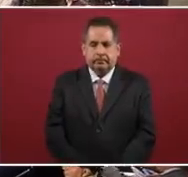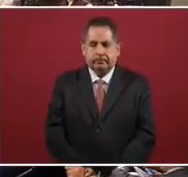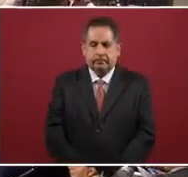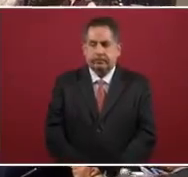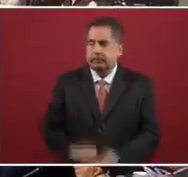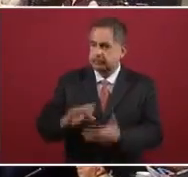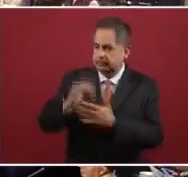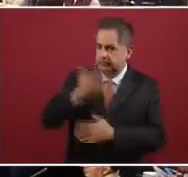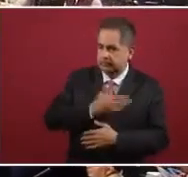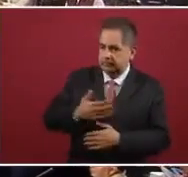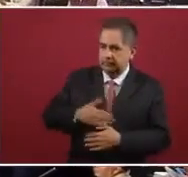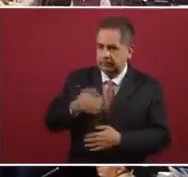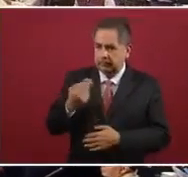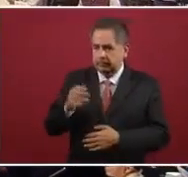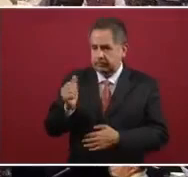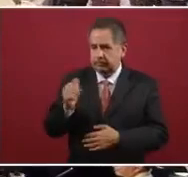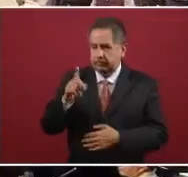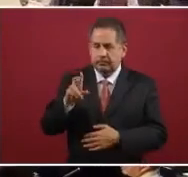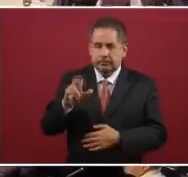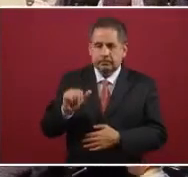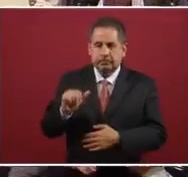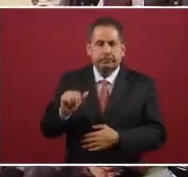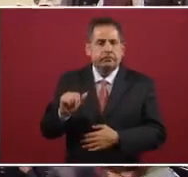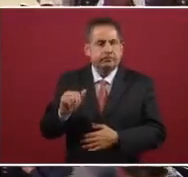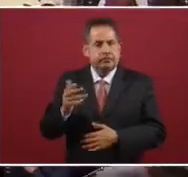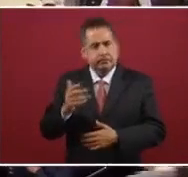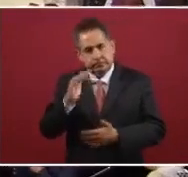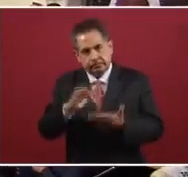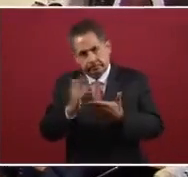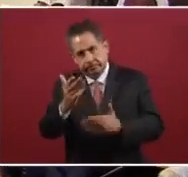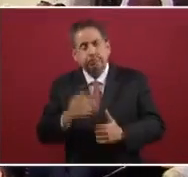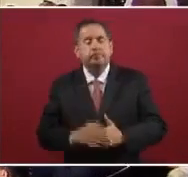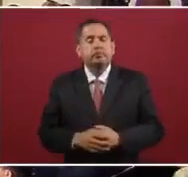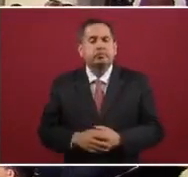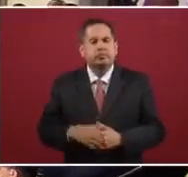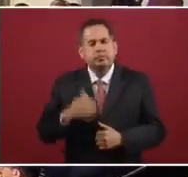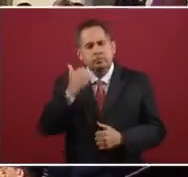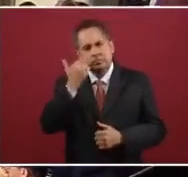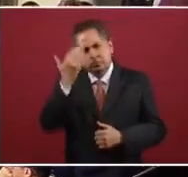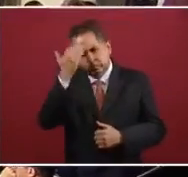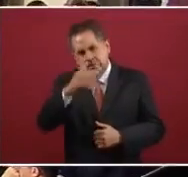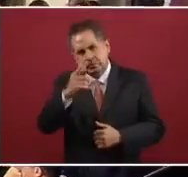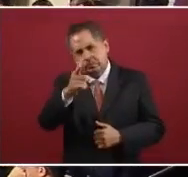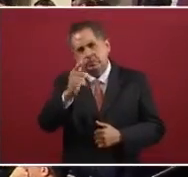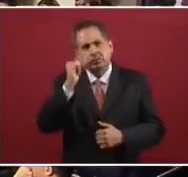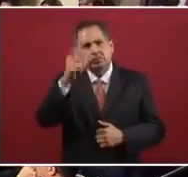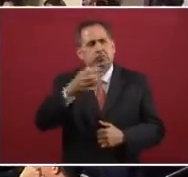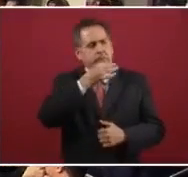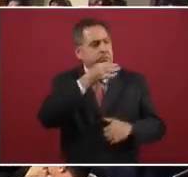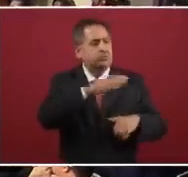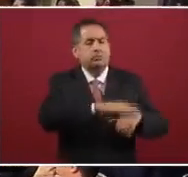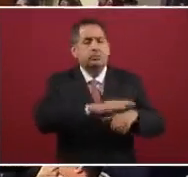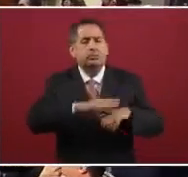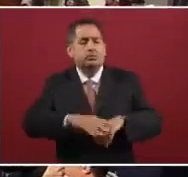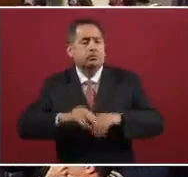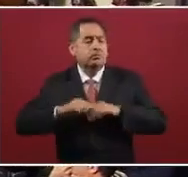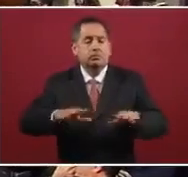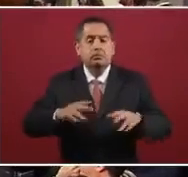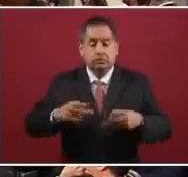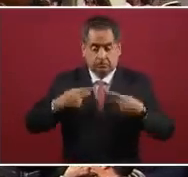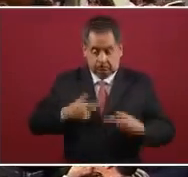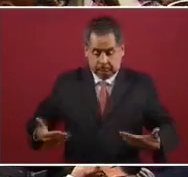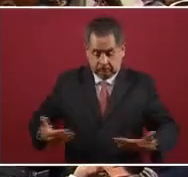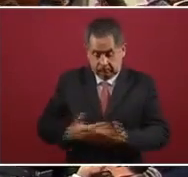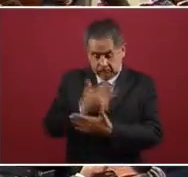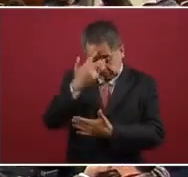Gracias, señor presidente. Sandra Aguilera, de Grupo Larsa Comunicaciones. Quisiera saber si tienen algún mensaje para los mexicanos que viven en